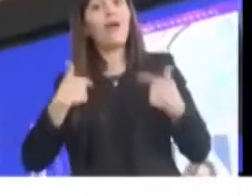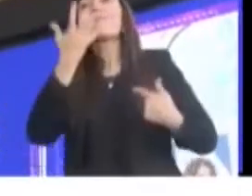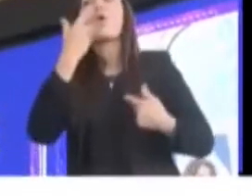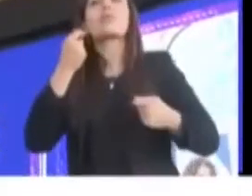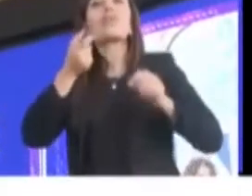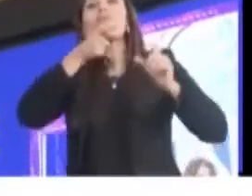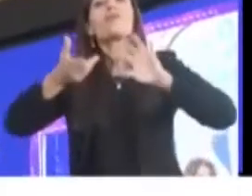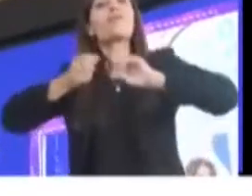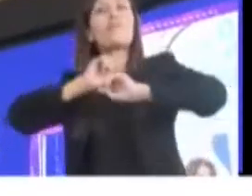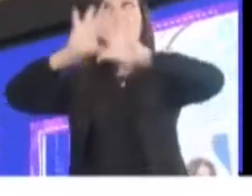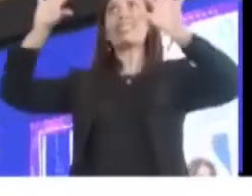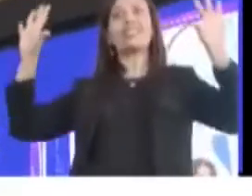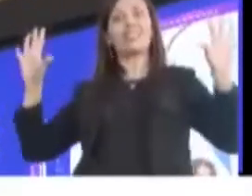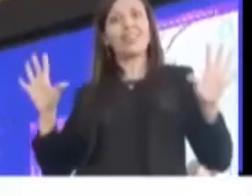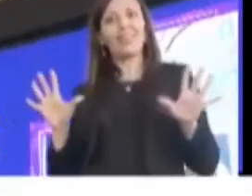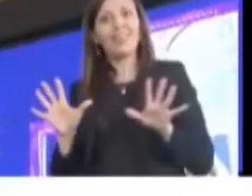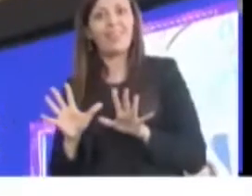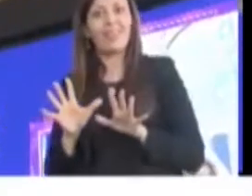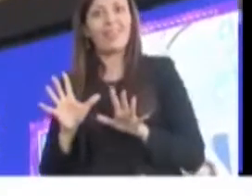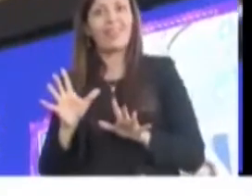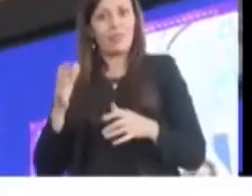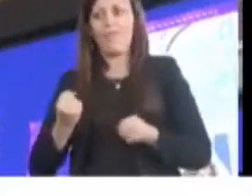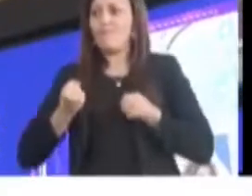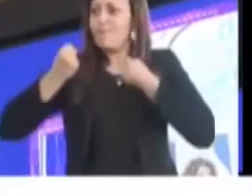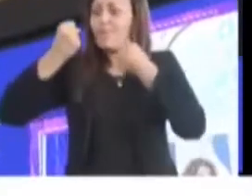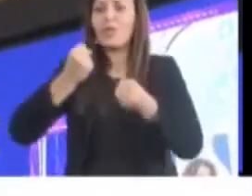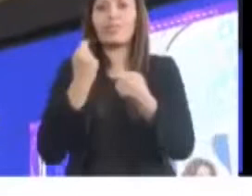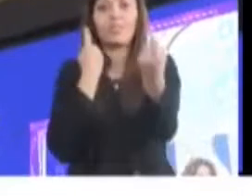mi oportunidad. Entonces, simplemente hoy lo que tenemos que